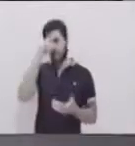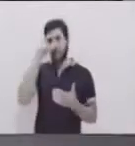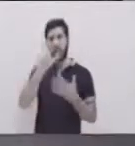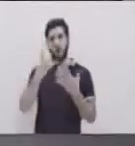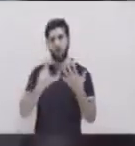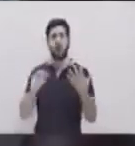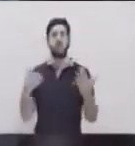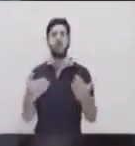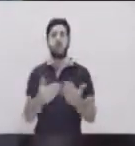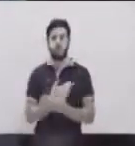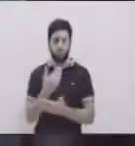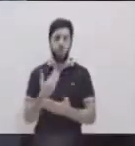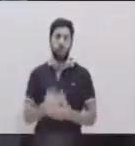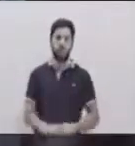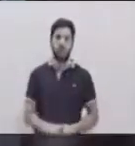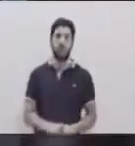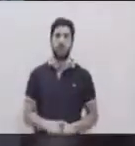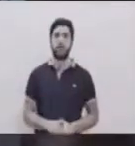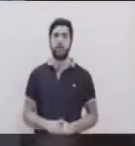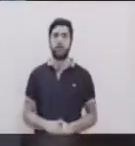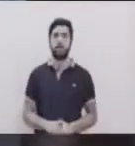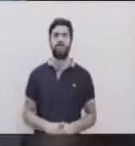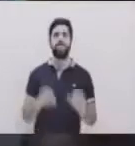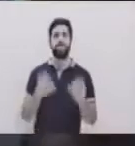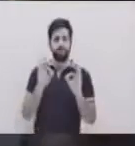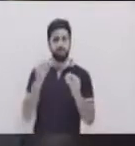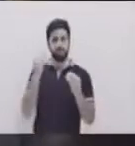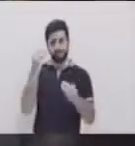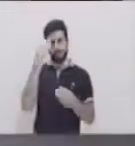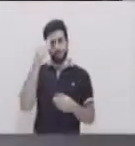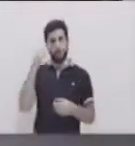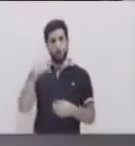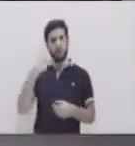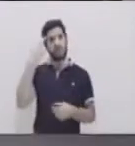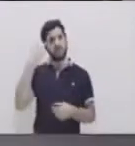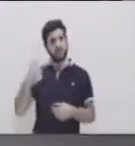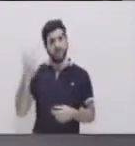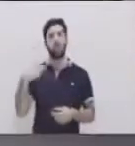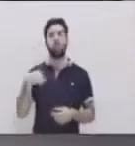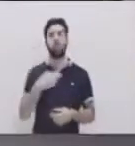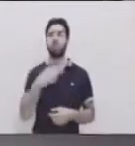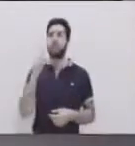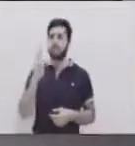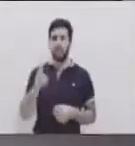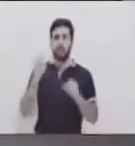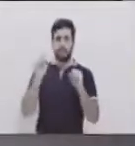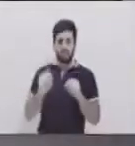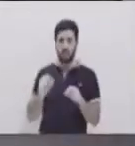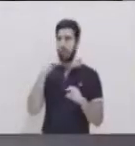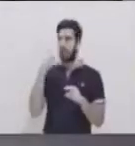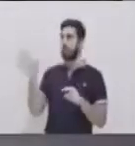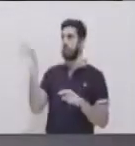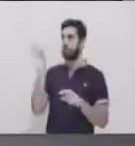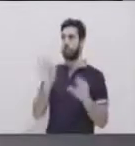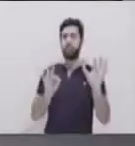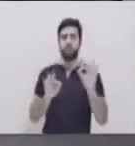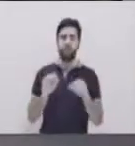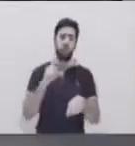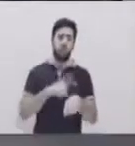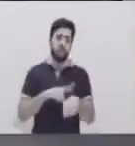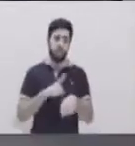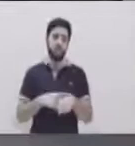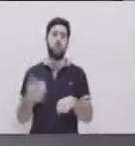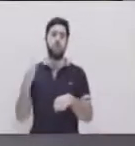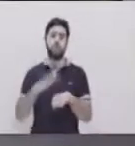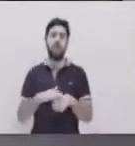algo nuevo. Muchas gracias por haber estado con nosotros el día de hoy. Recuerden que siempre podemos encontrar la luz en los momentos